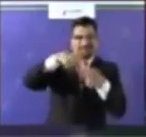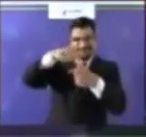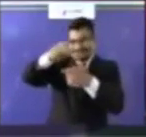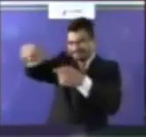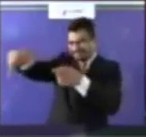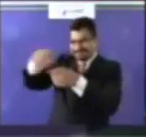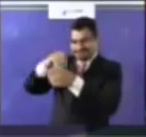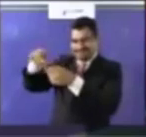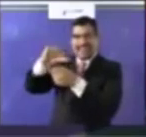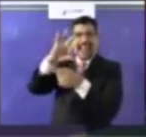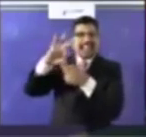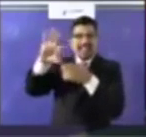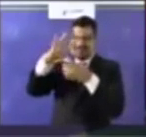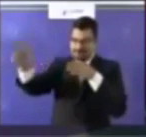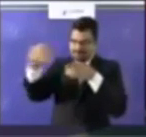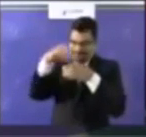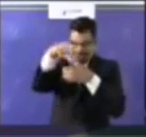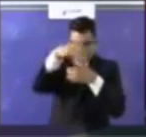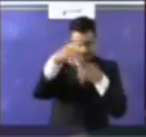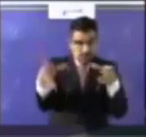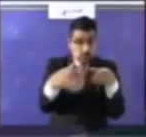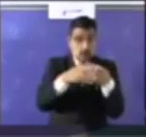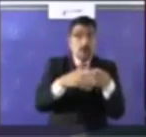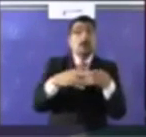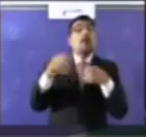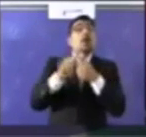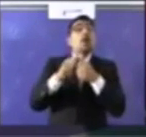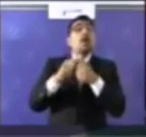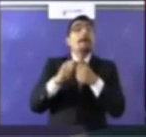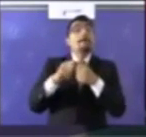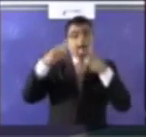chía, todo esto expandido con colas de venado,